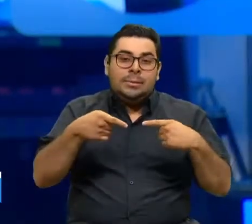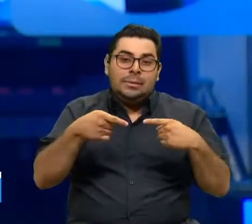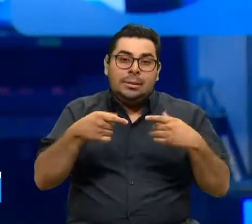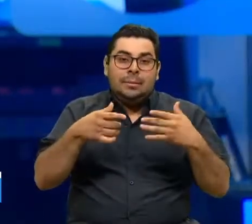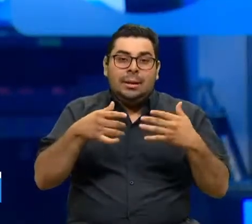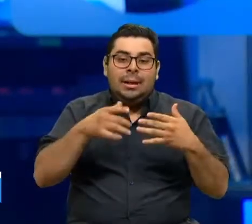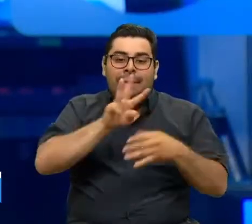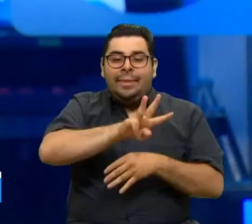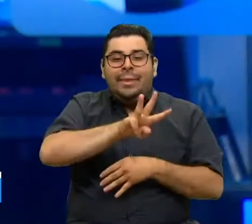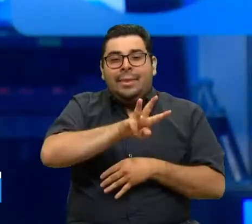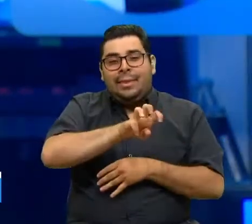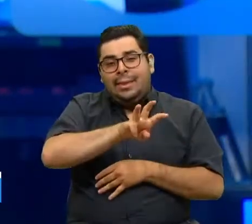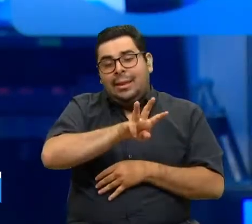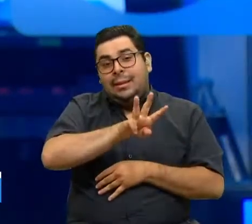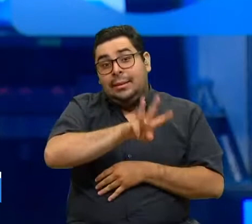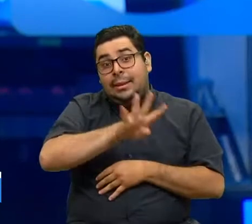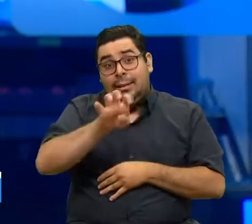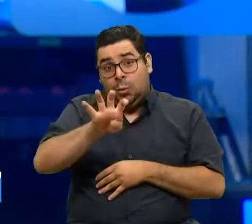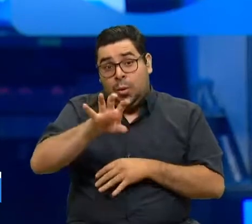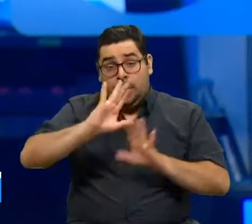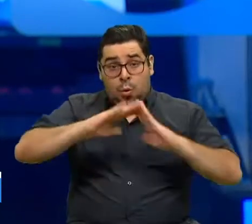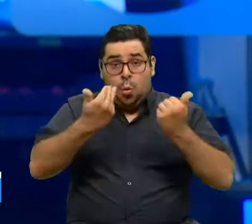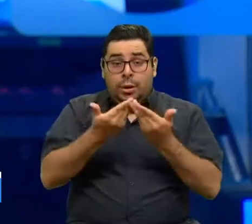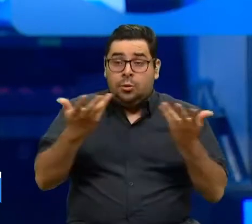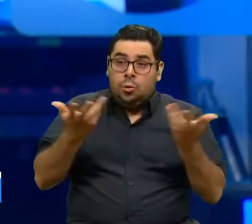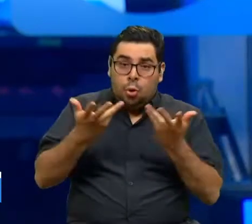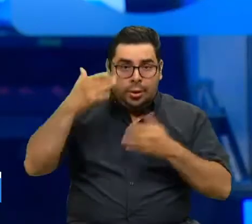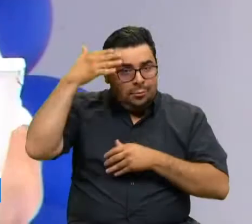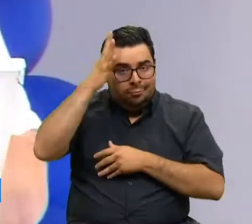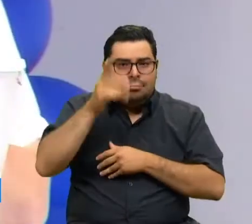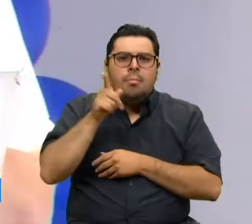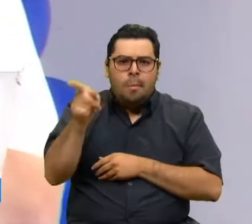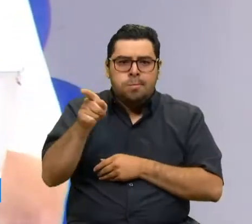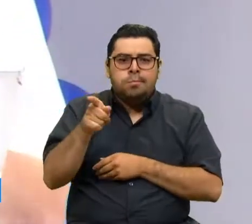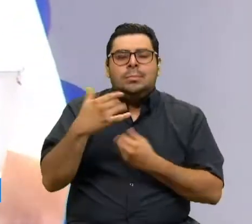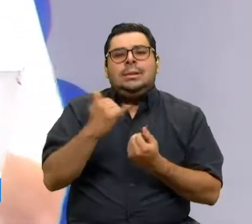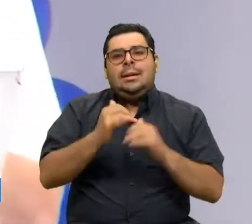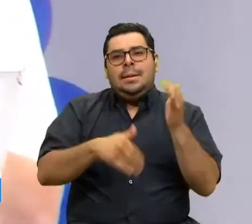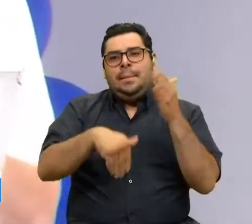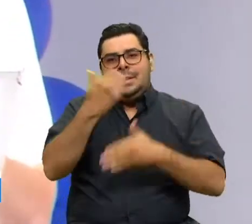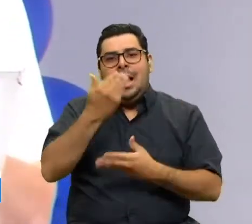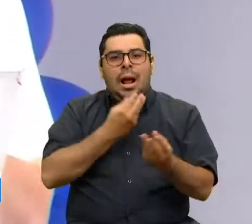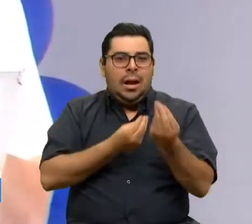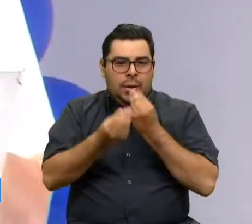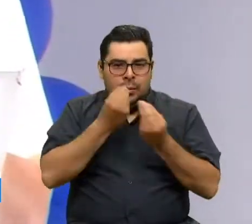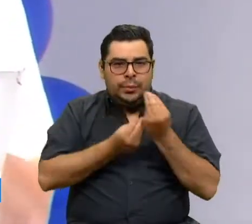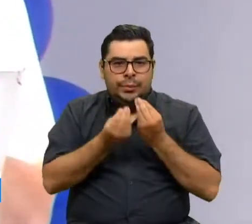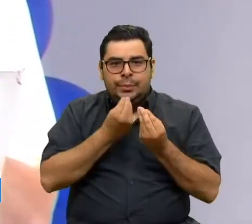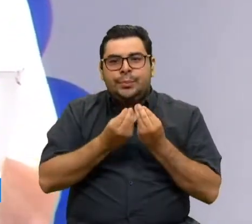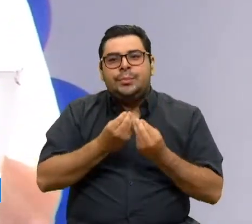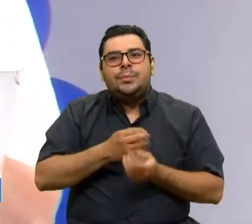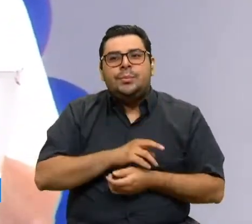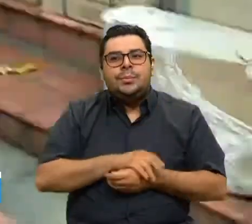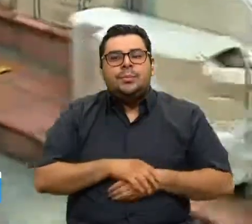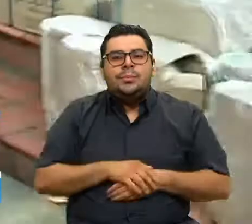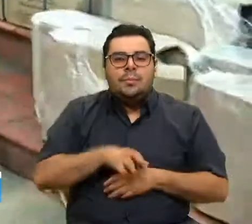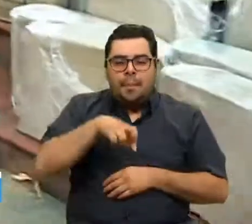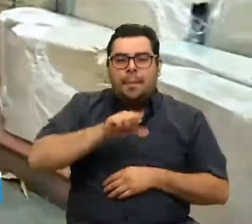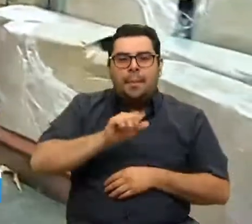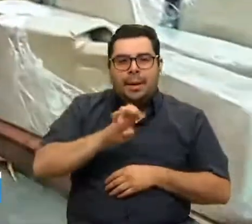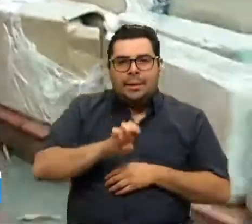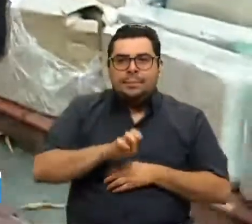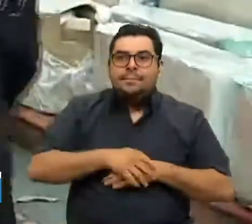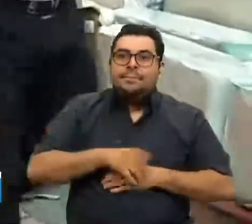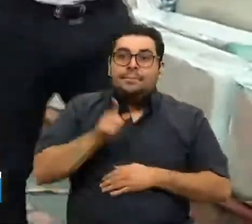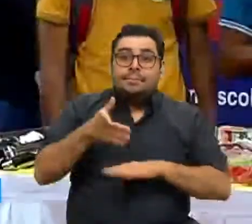podrán recibir las raciones alimentarias del PAE. Hoy, como lo había anunciado el gobernador de Norte de Santander,